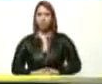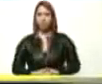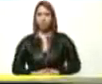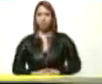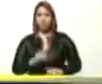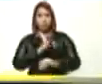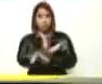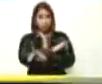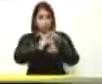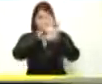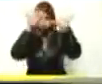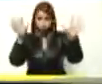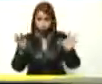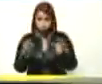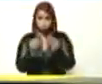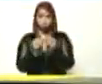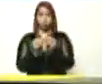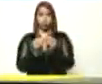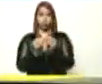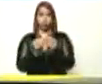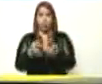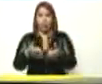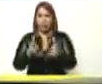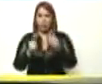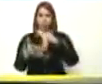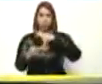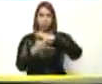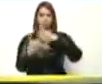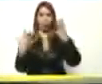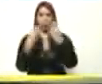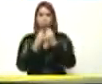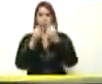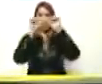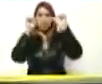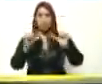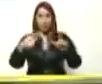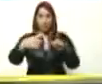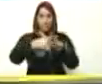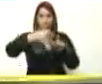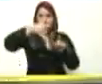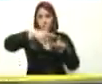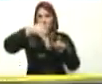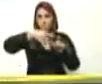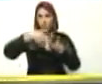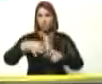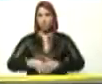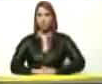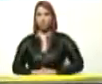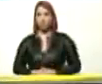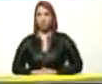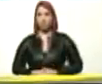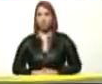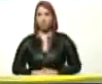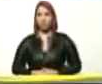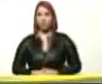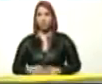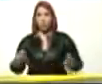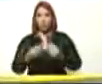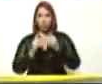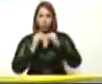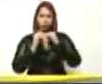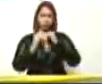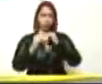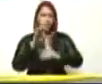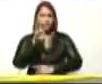y una vez, que tengamos activado, tecnológicamente, con el sistema, de carné, de la patria, con la plataforma